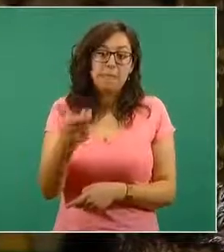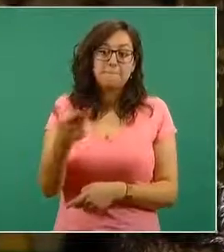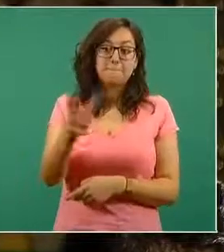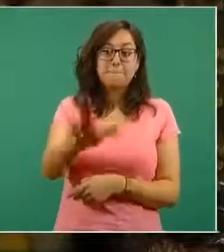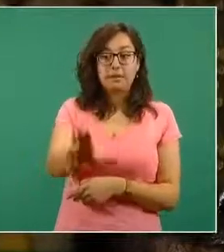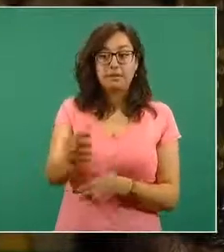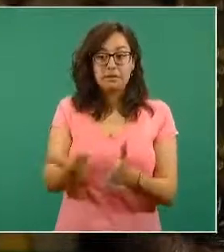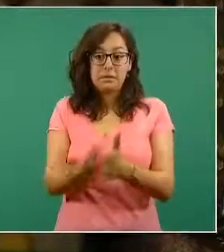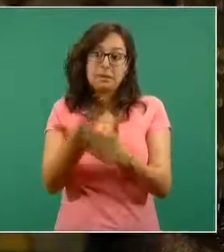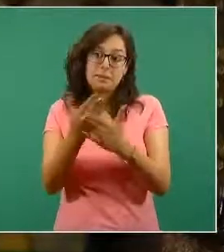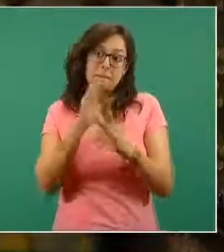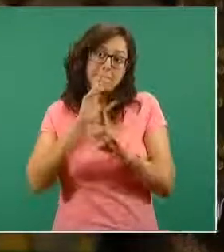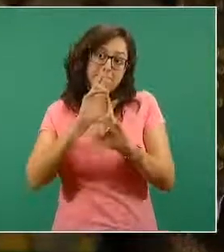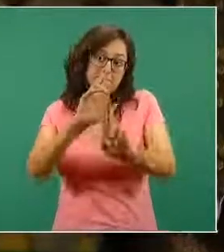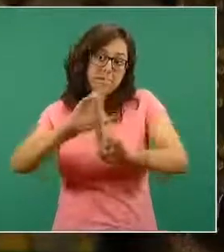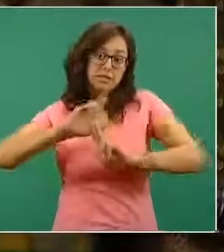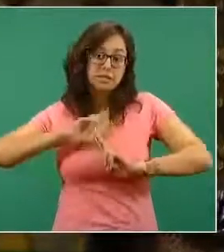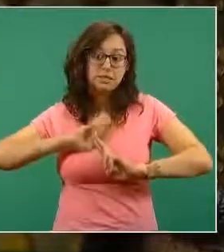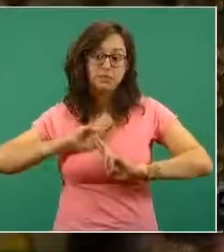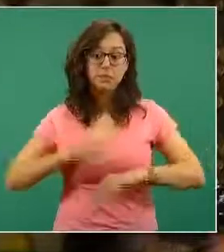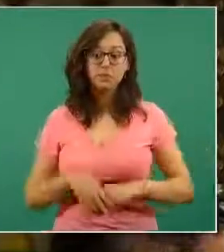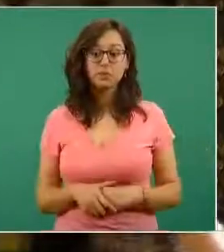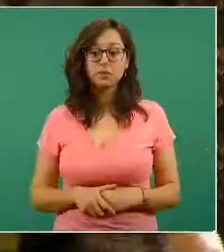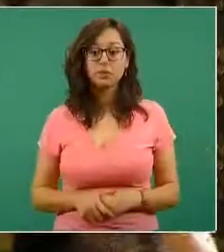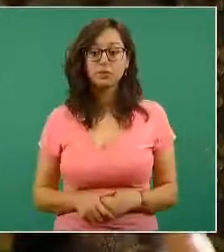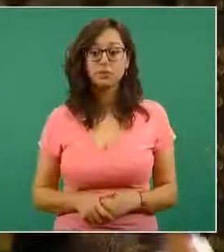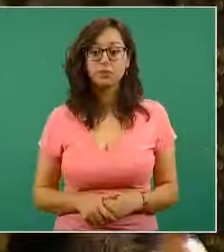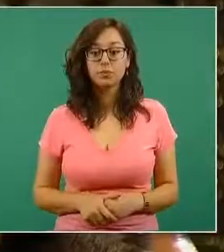Que me llegaron las preguntas, por ejemplo,